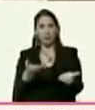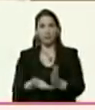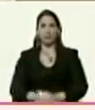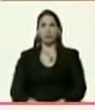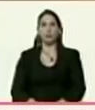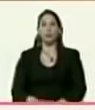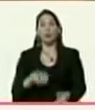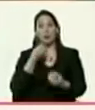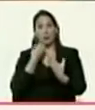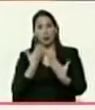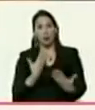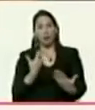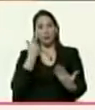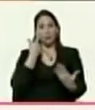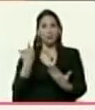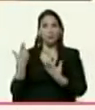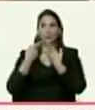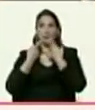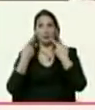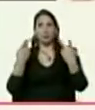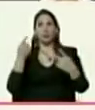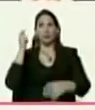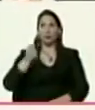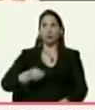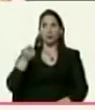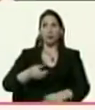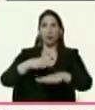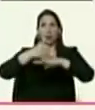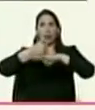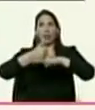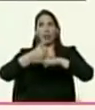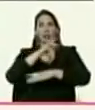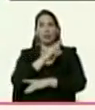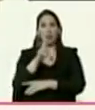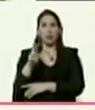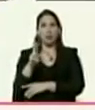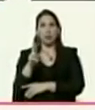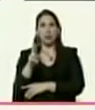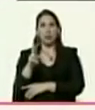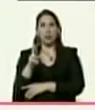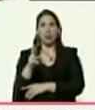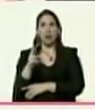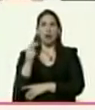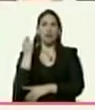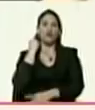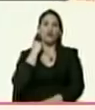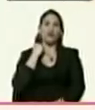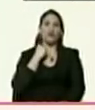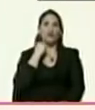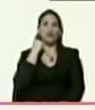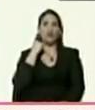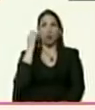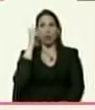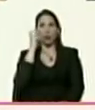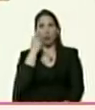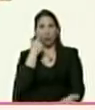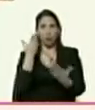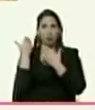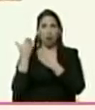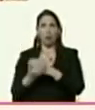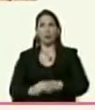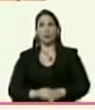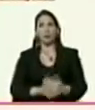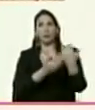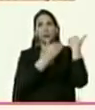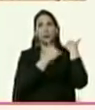Bien, tenían ustedes allí la declaración del fiscal general de la República, doctor Tareq William Saab. Vamos a escuchar de inmediato a representantes de